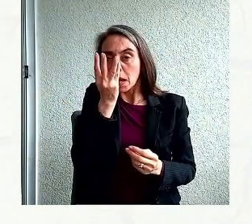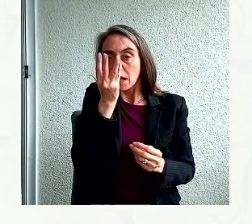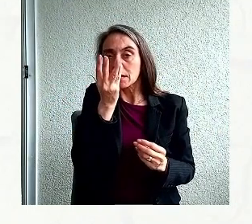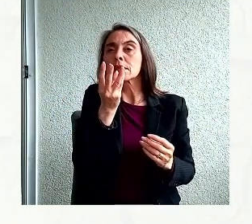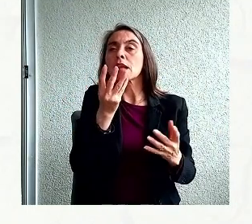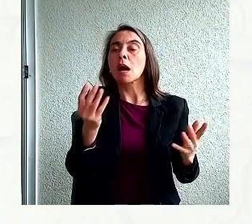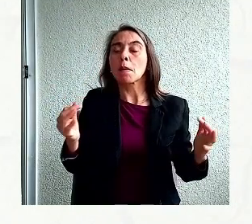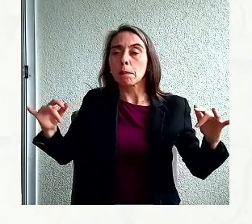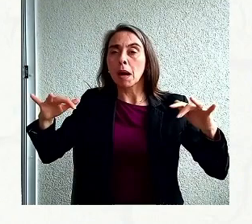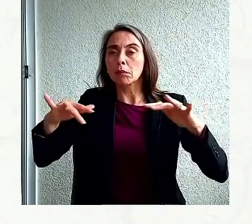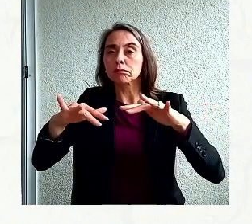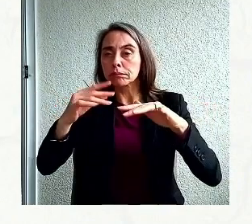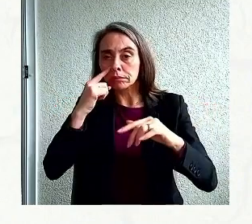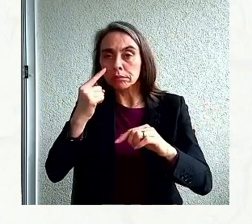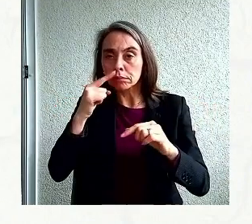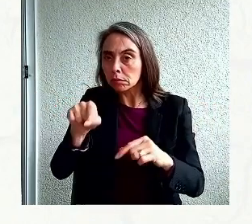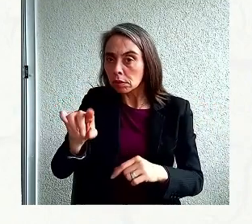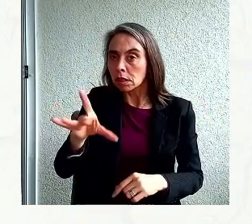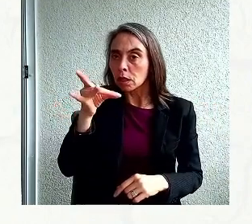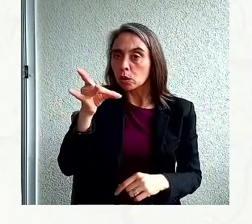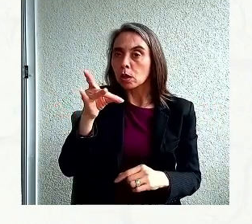digamos, para establecerse allí.